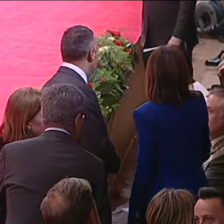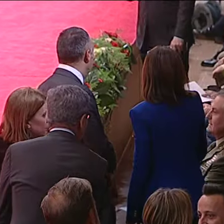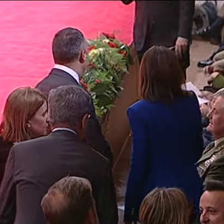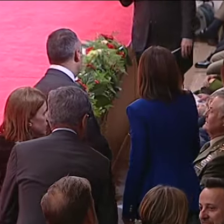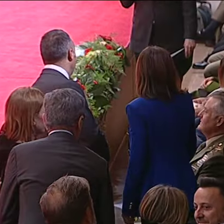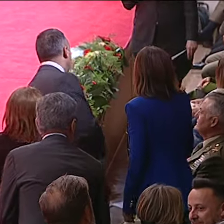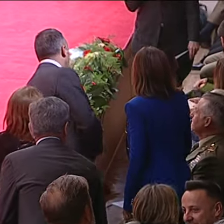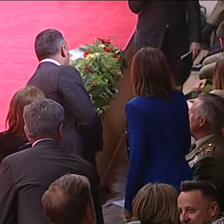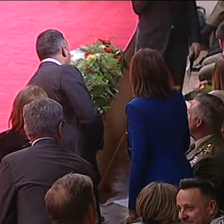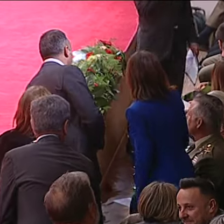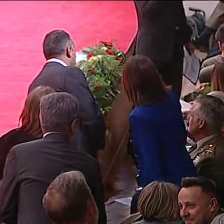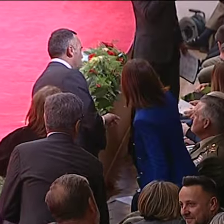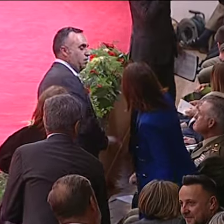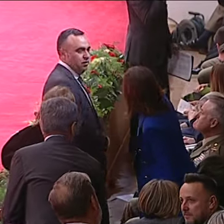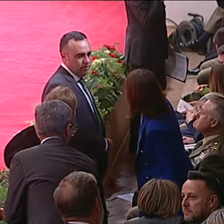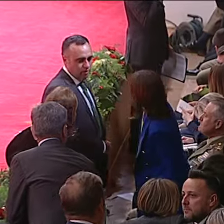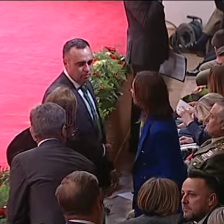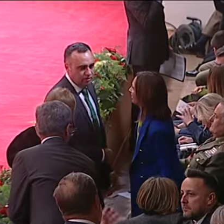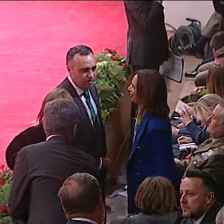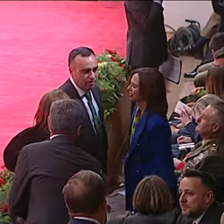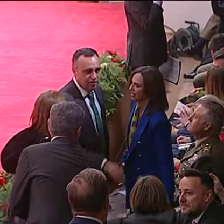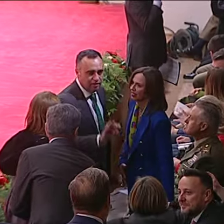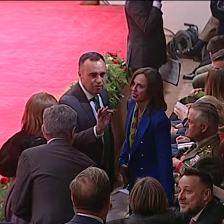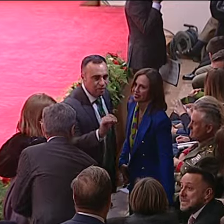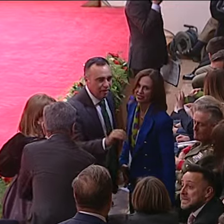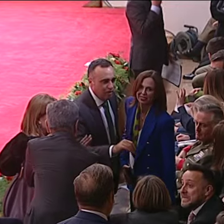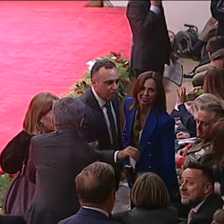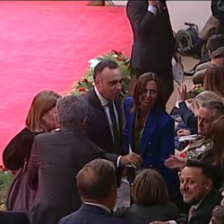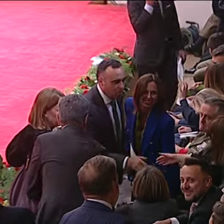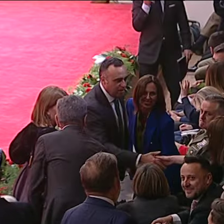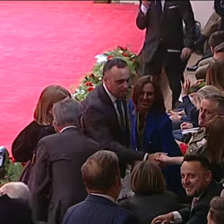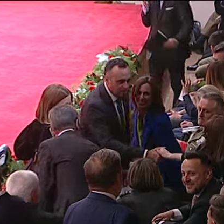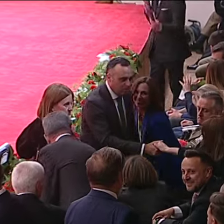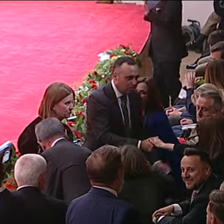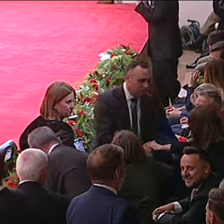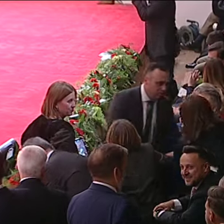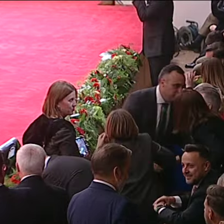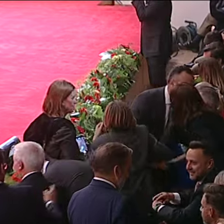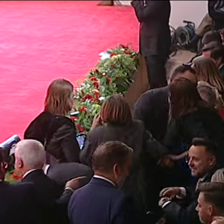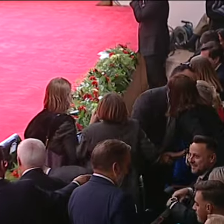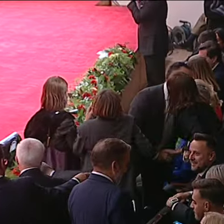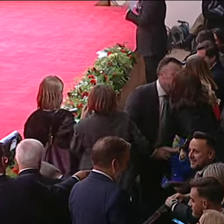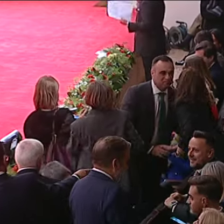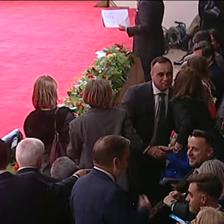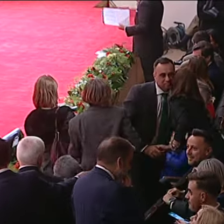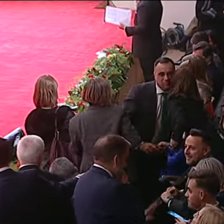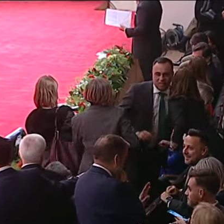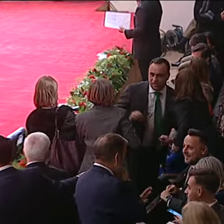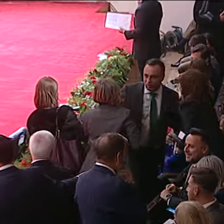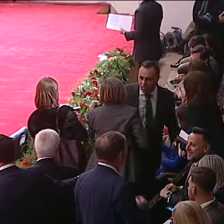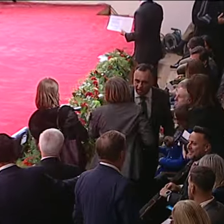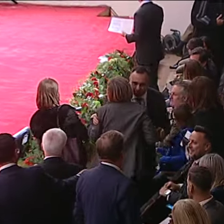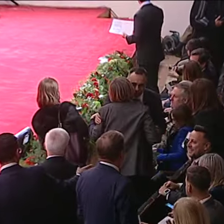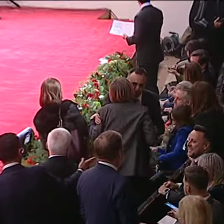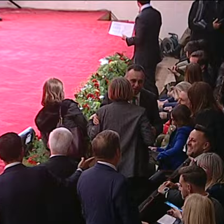a la consejera de Fomento. Tienen también los distintos responsables de áreas municipales, de los distintos grupos municipales también